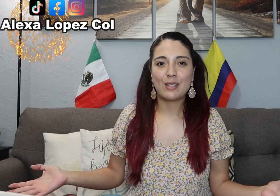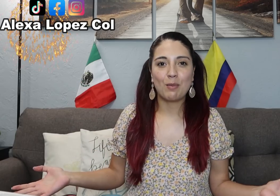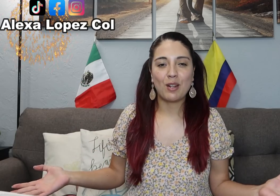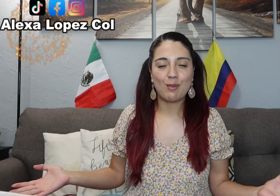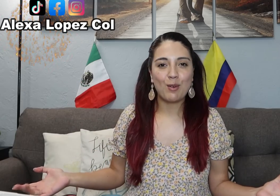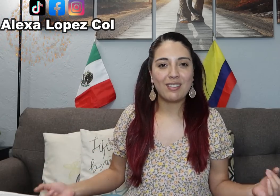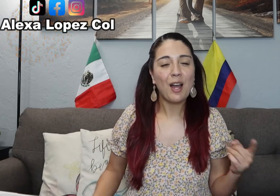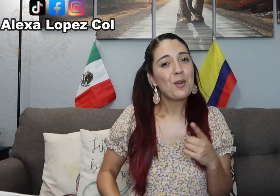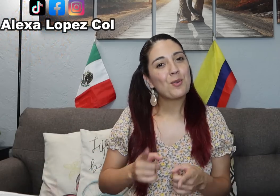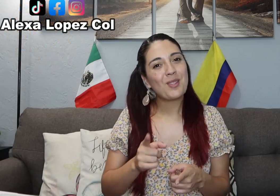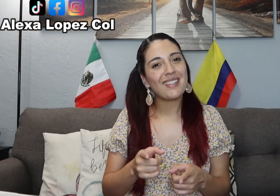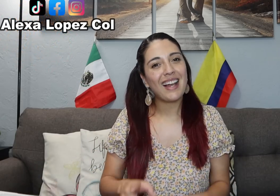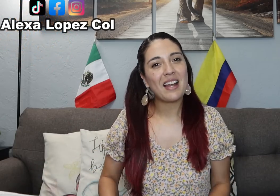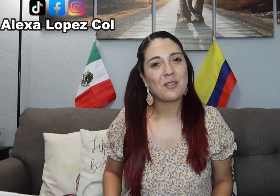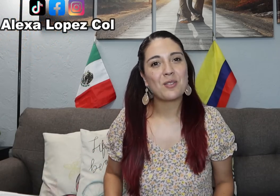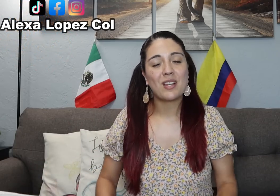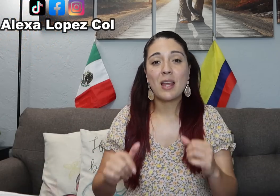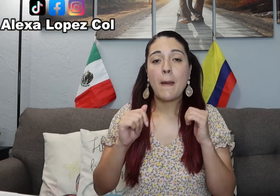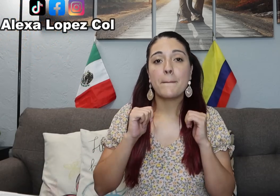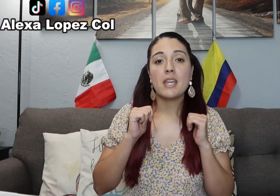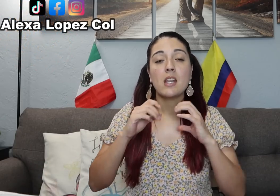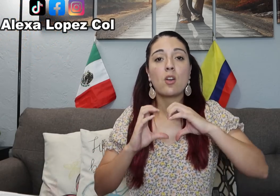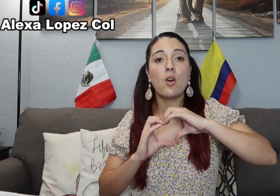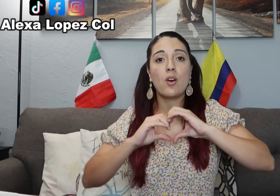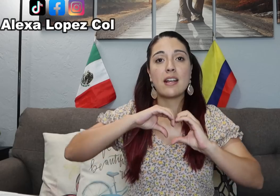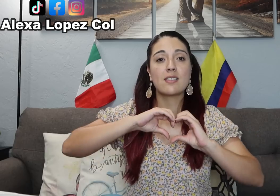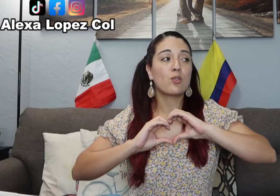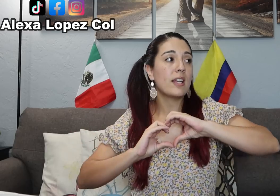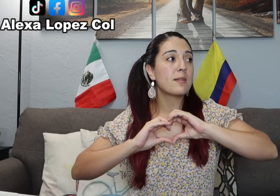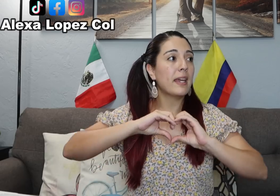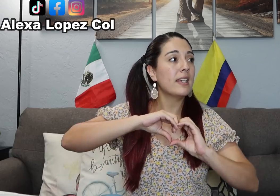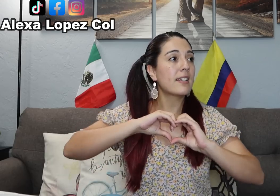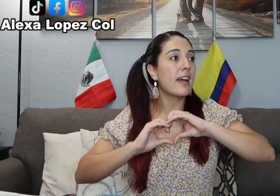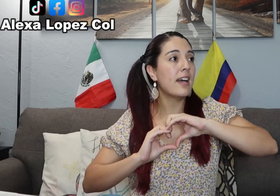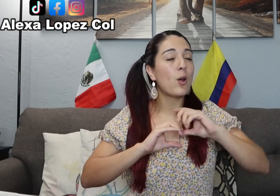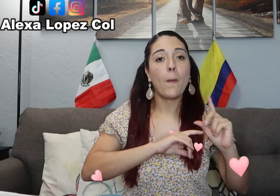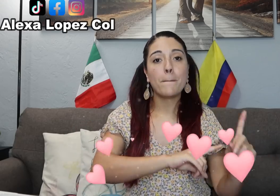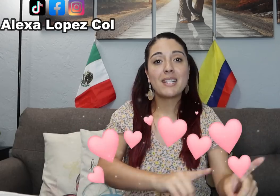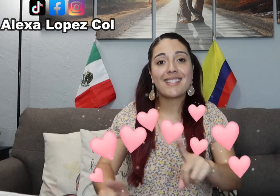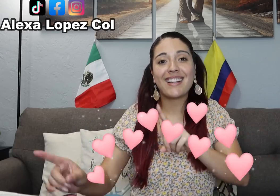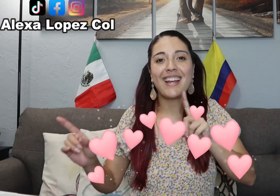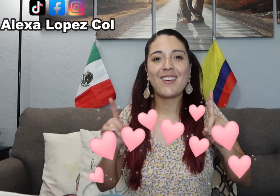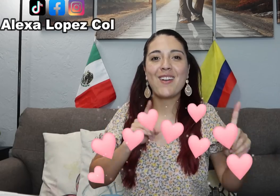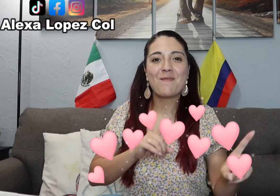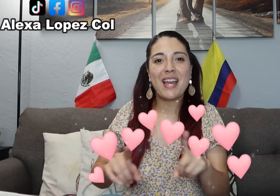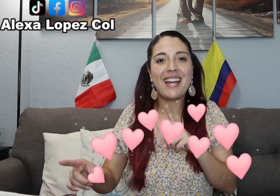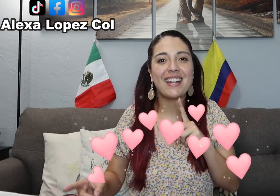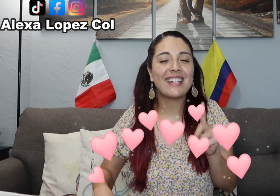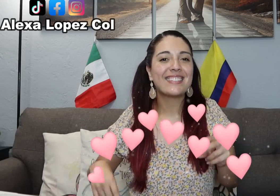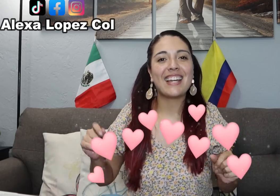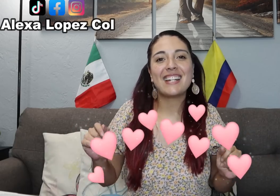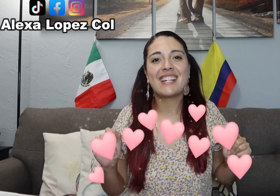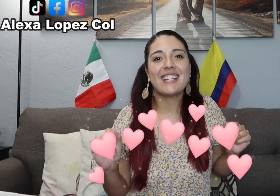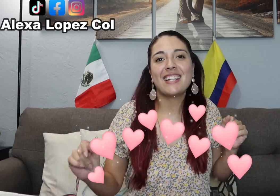llegado la hora de decir mi frase favorita. Ustedes ya la conocen. Mi corazón es mexicano, mi sangre